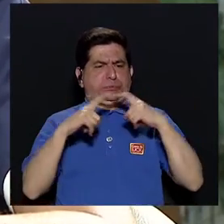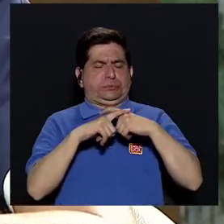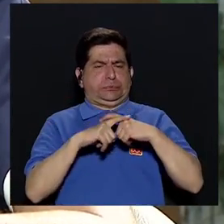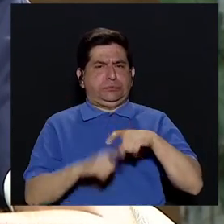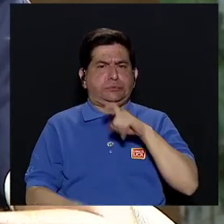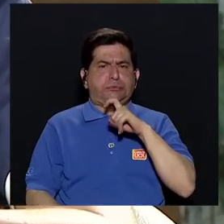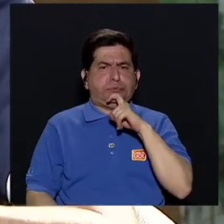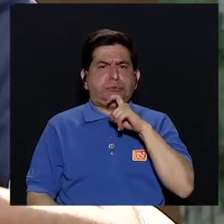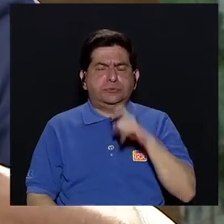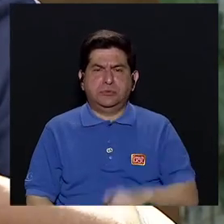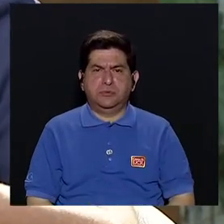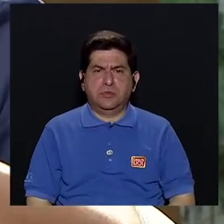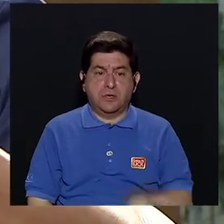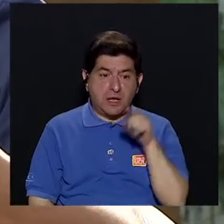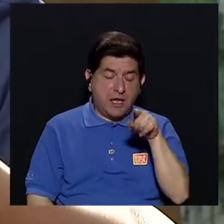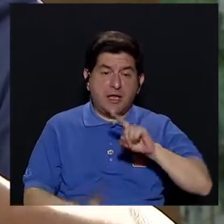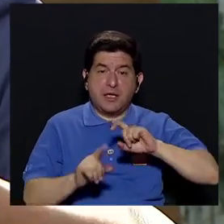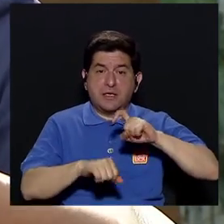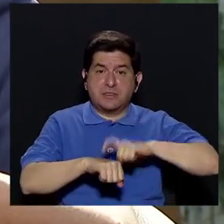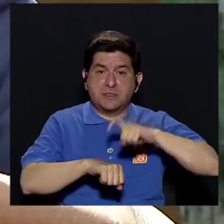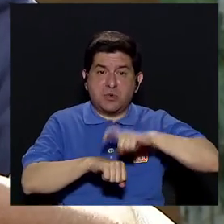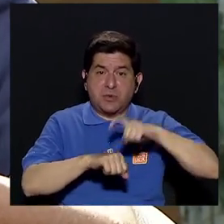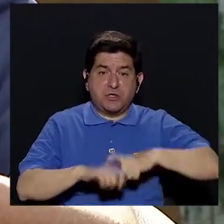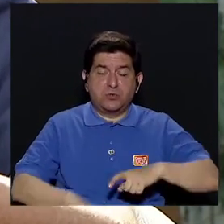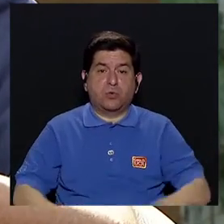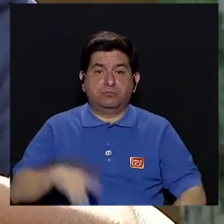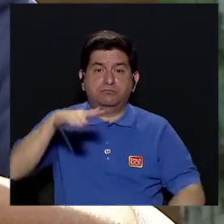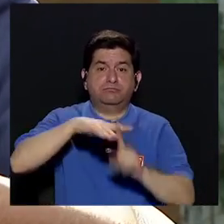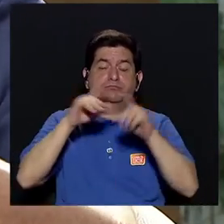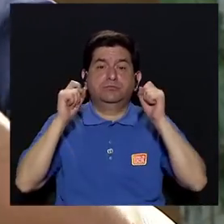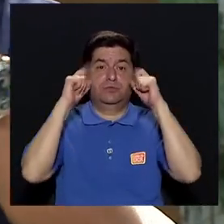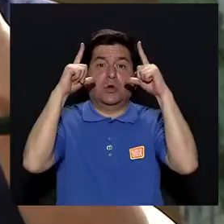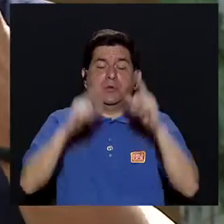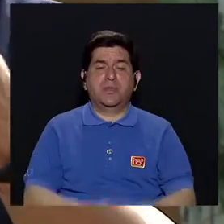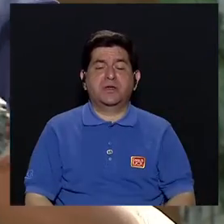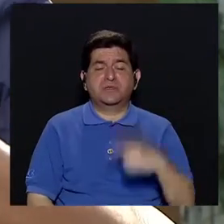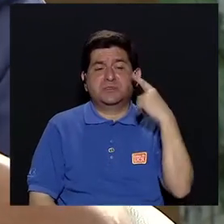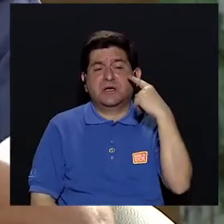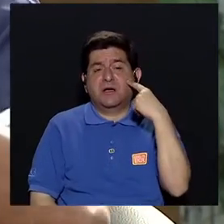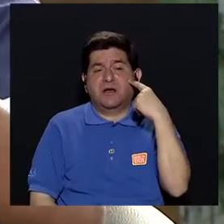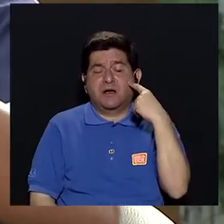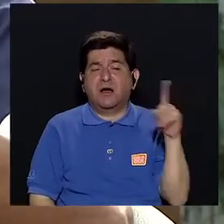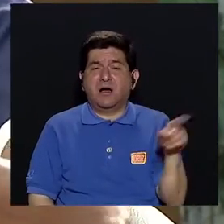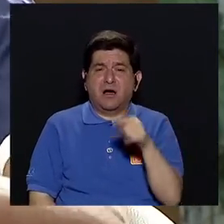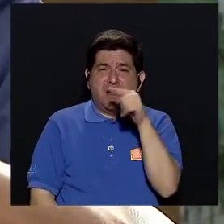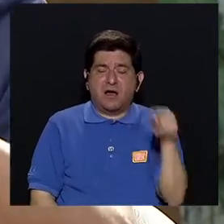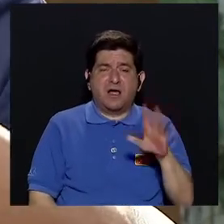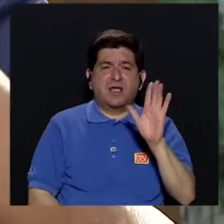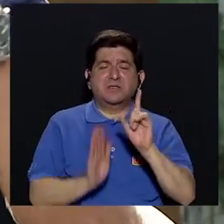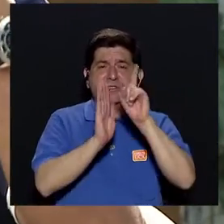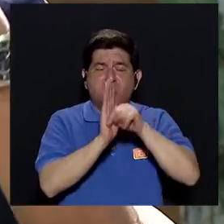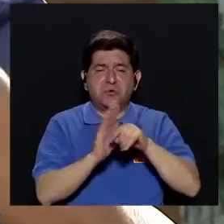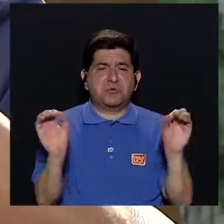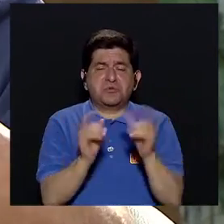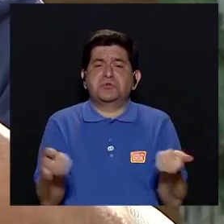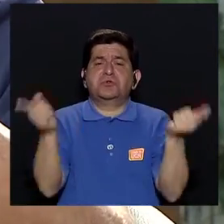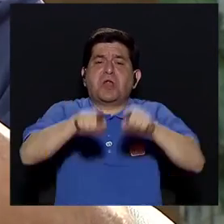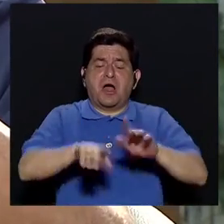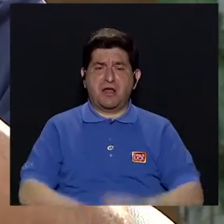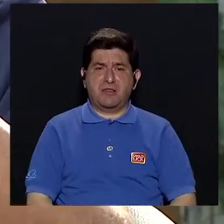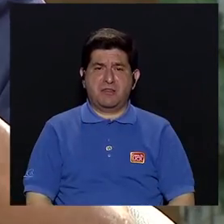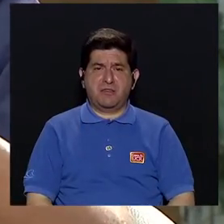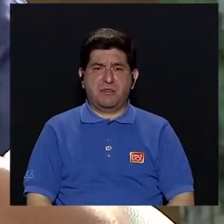dificultad, ¿verdad? Y muchas veces ahí es cuando vienen las sorpresas, ¿verdad? Me quitaron una cordal, que me la quitaron en 5 minutos y no me pasó